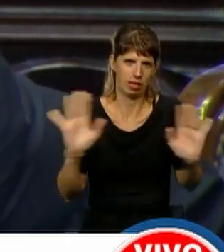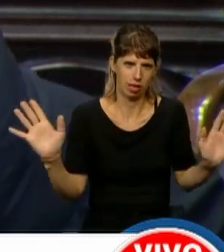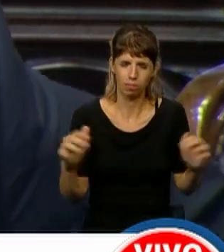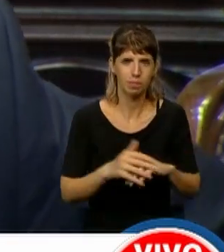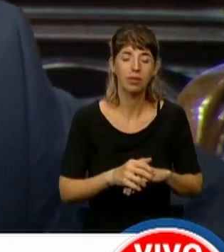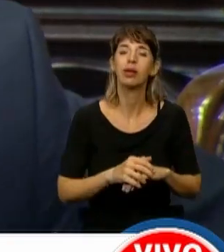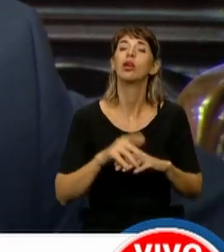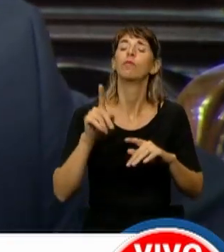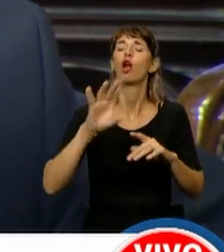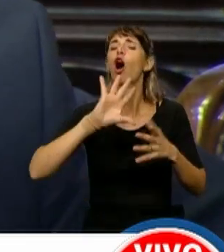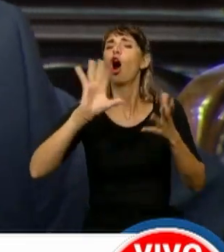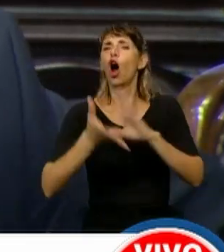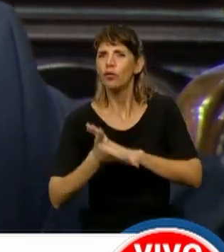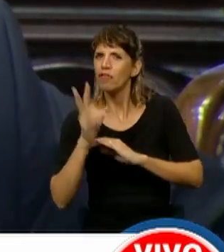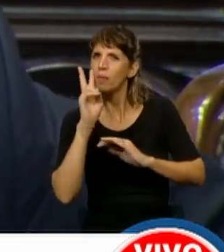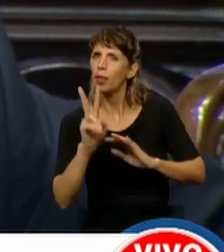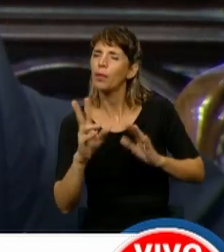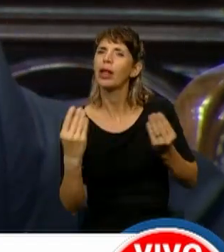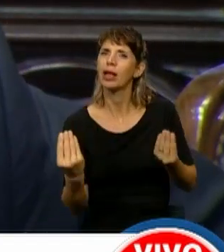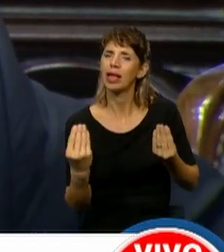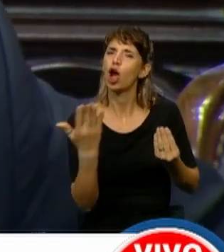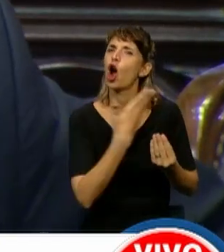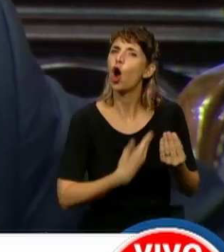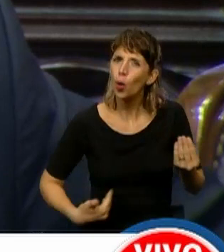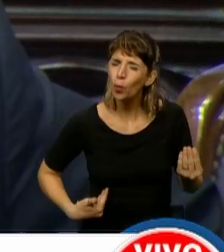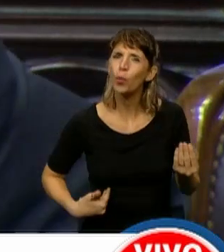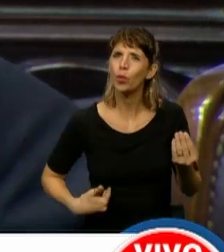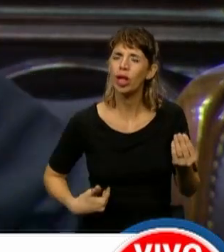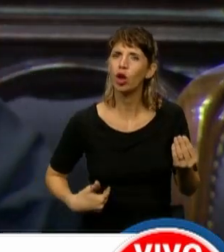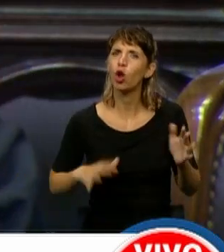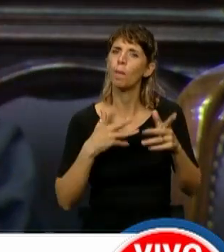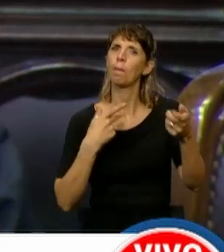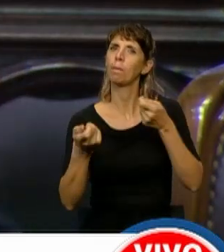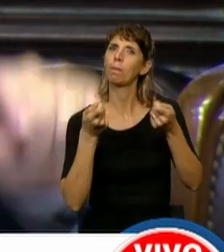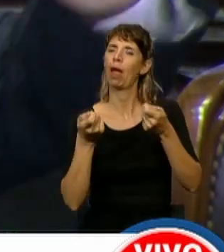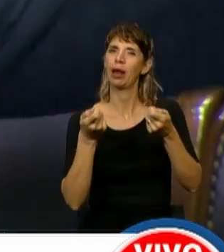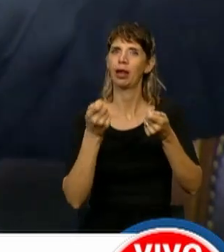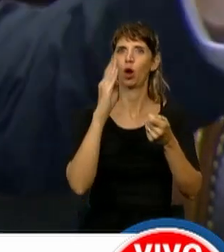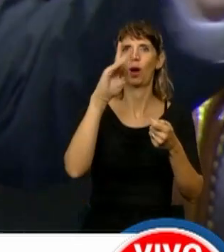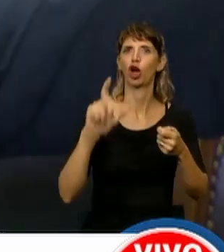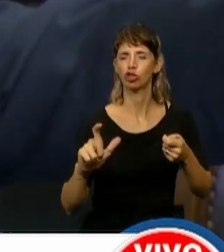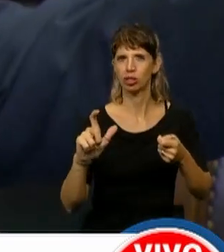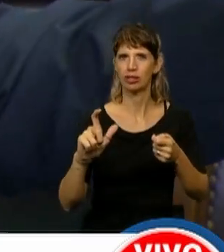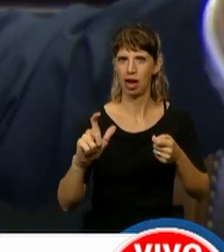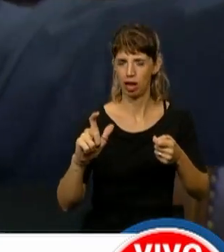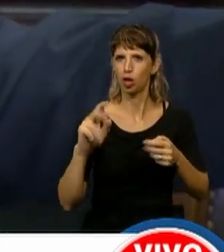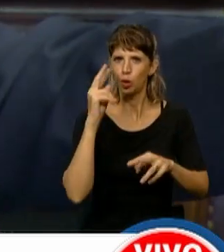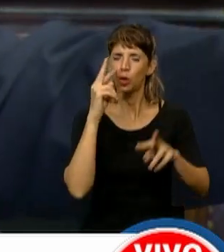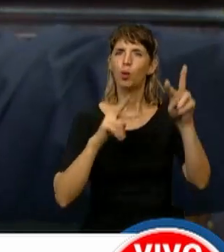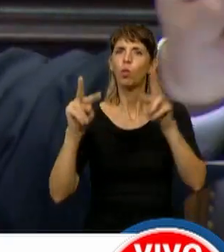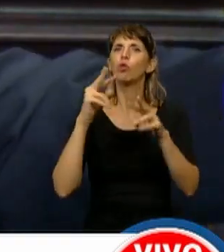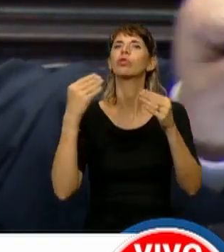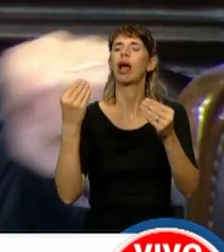verla, que es lo más preocupante, es que el gobierno, a través del manejo del Banco Central y con el fin de anclar la